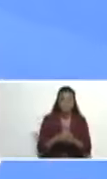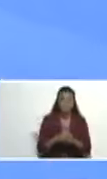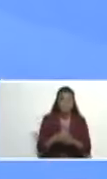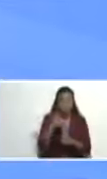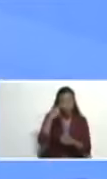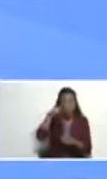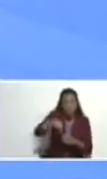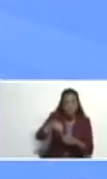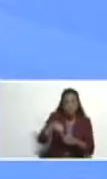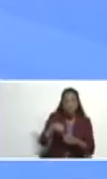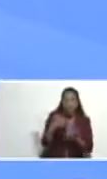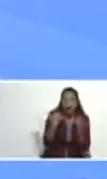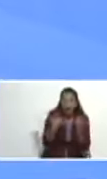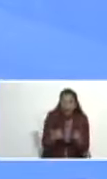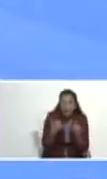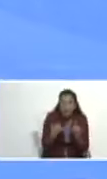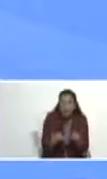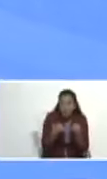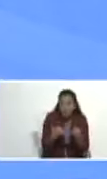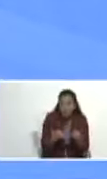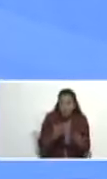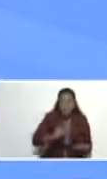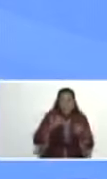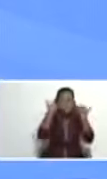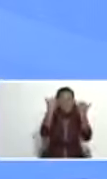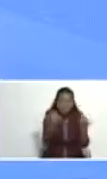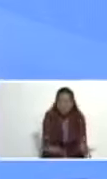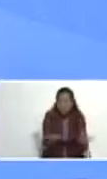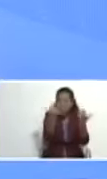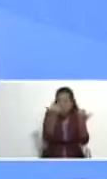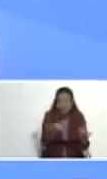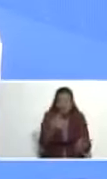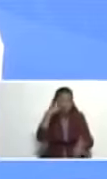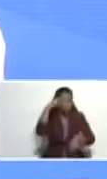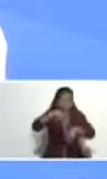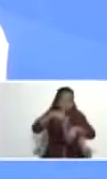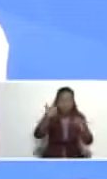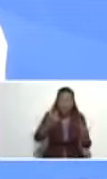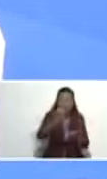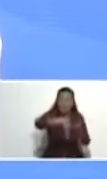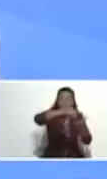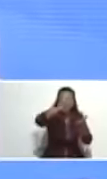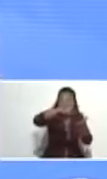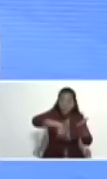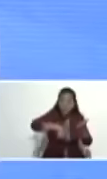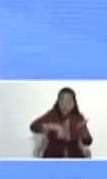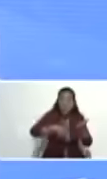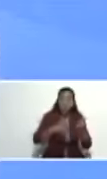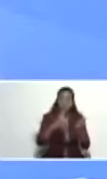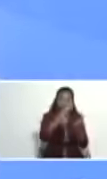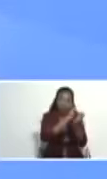Por eso procedo de inmediato a firmar